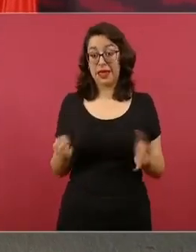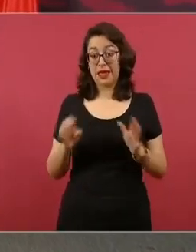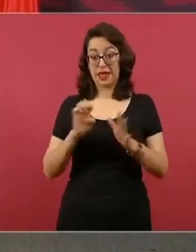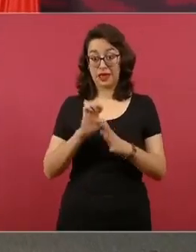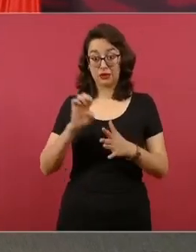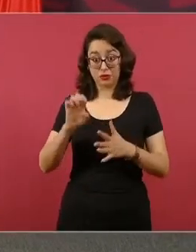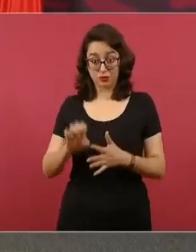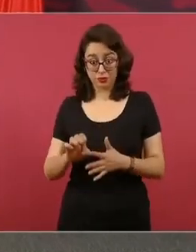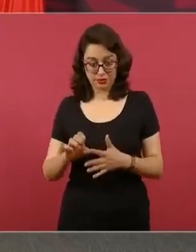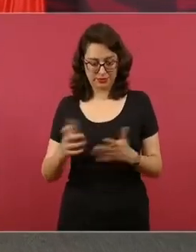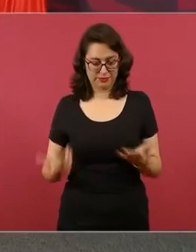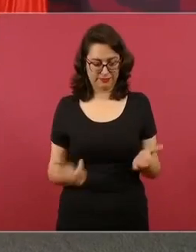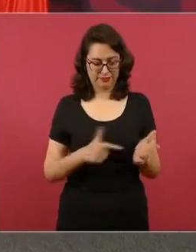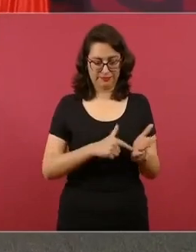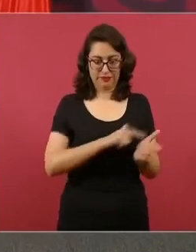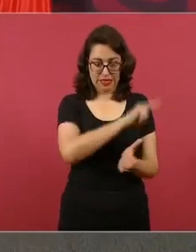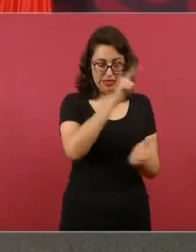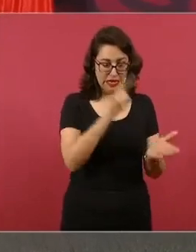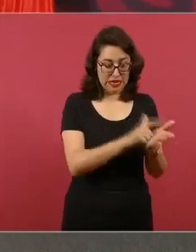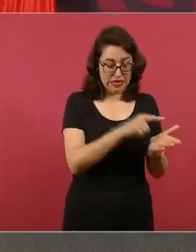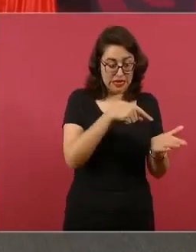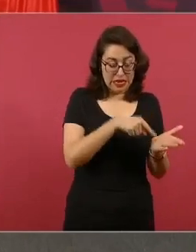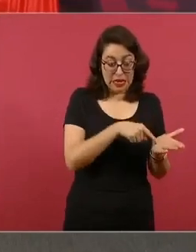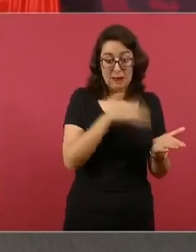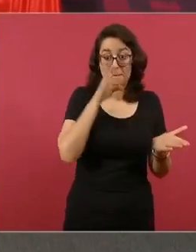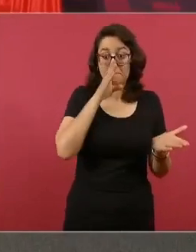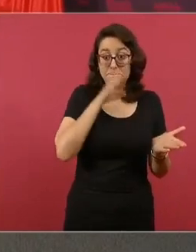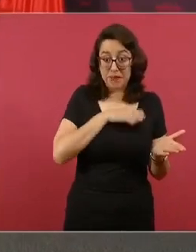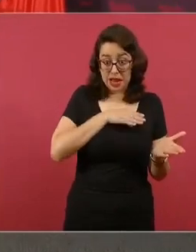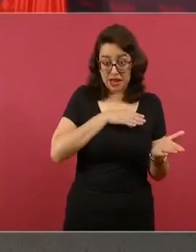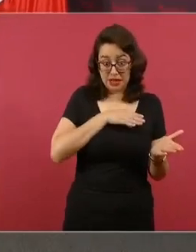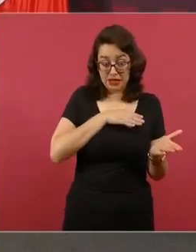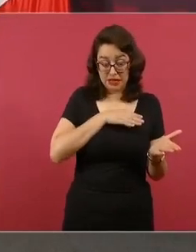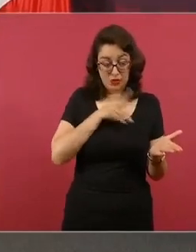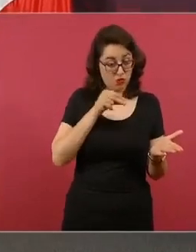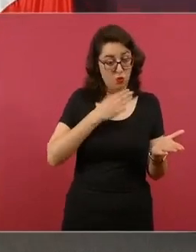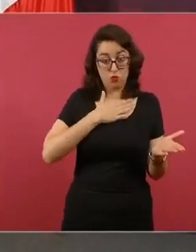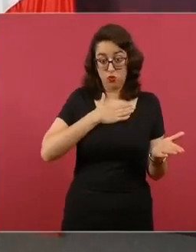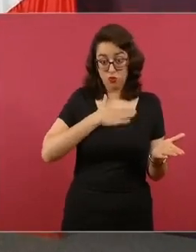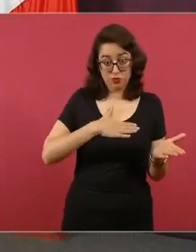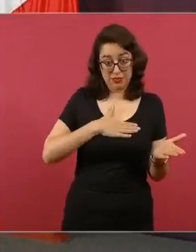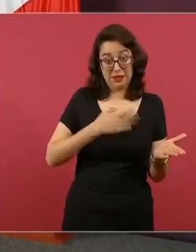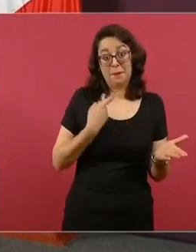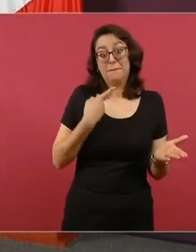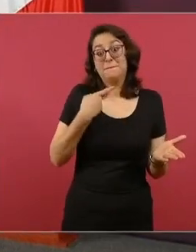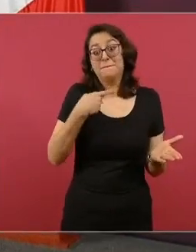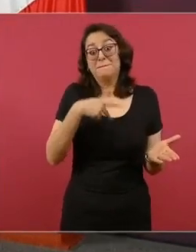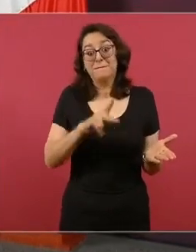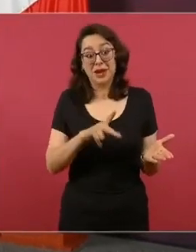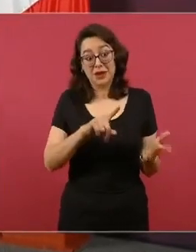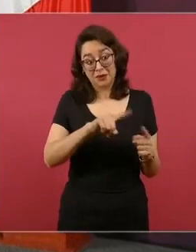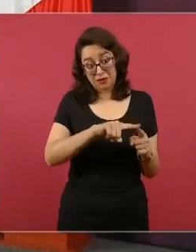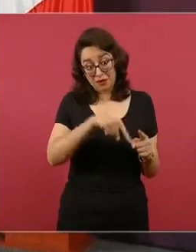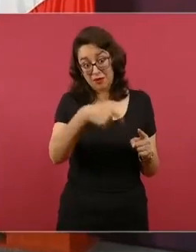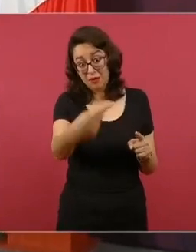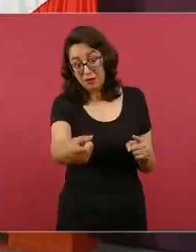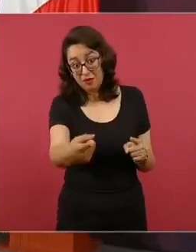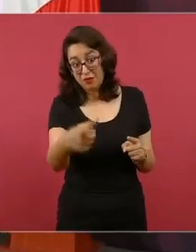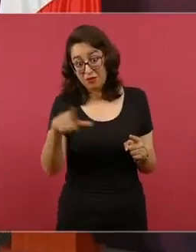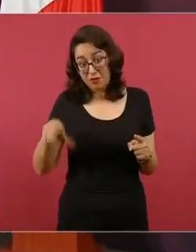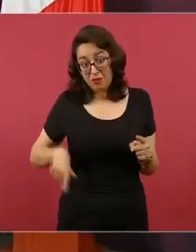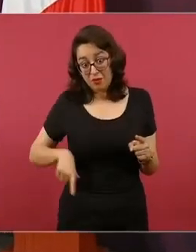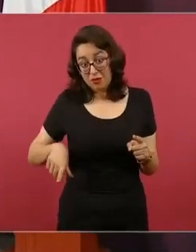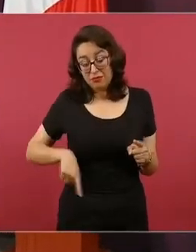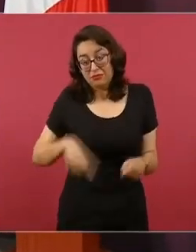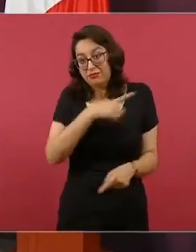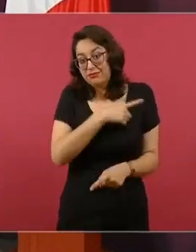que sea una ley injusta, pero el funcionario tiene